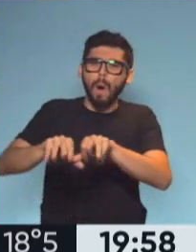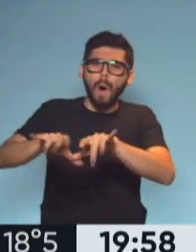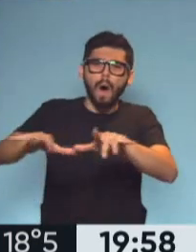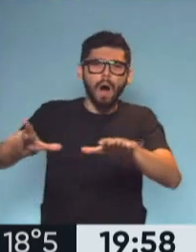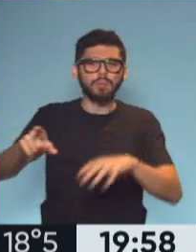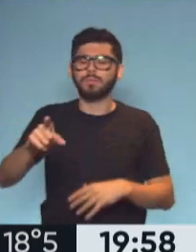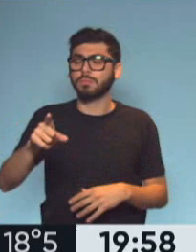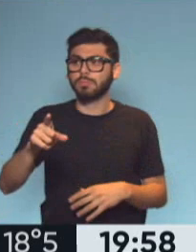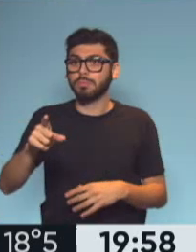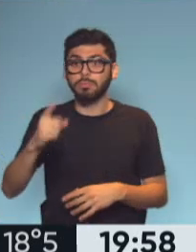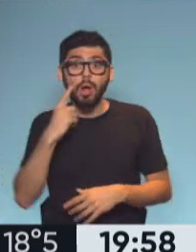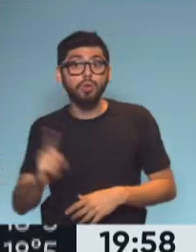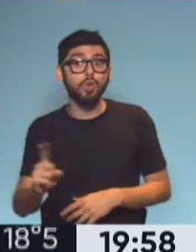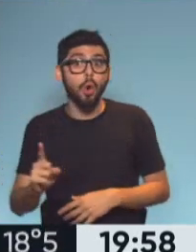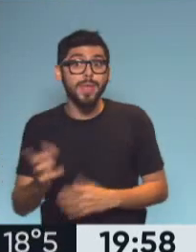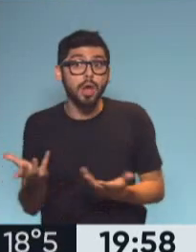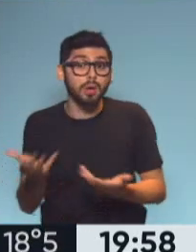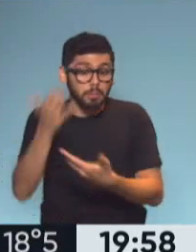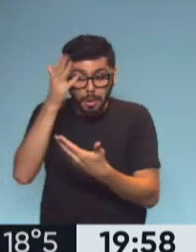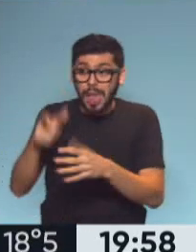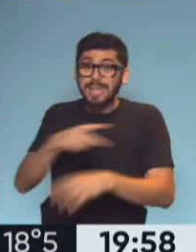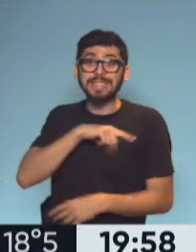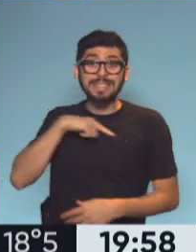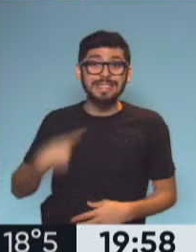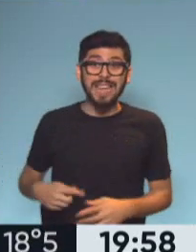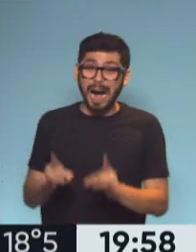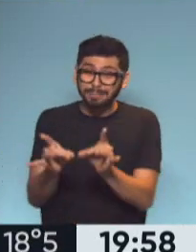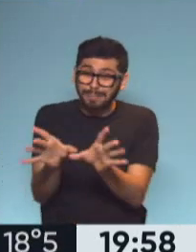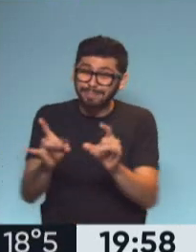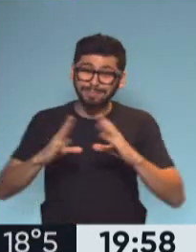No vieron la curva ascendente